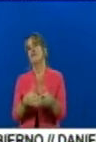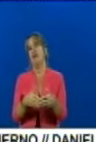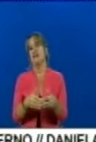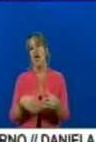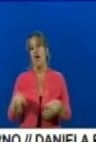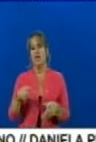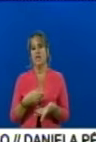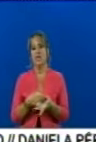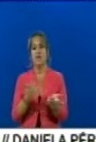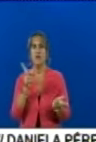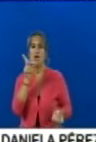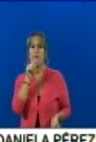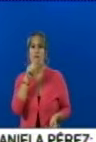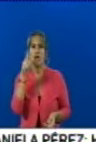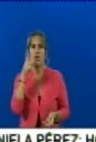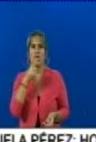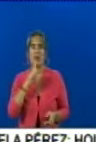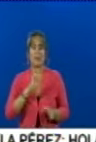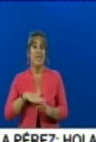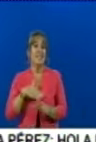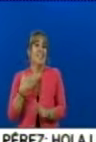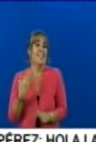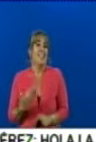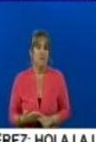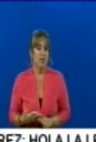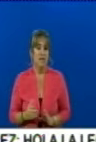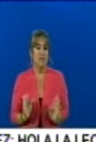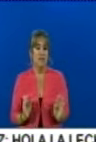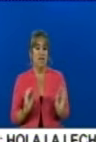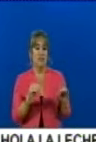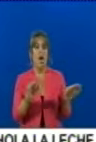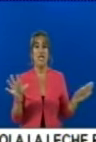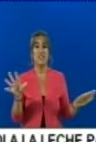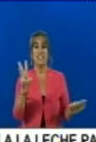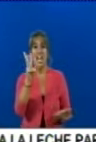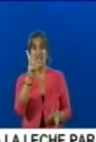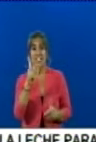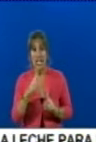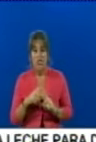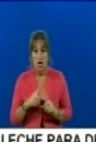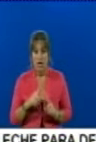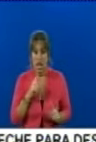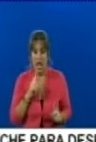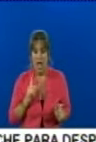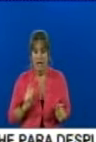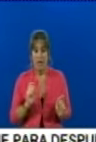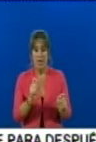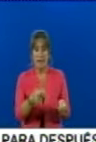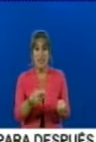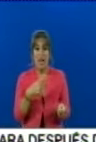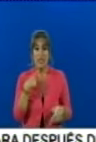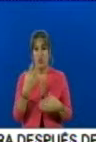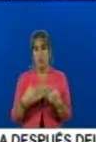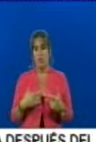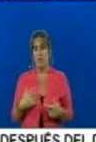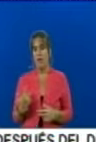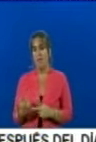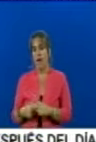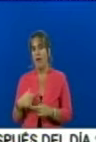estamos distribuyendo el pollo de abril después de haber situado 13 toneladas para pagar esas afectaciones que se